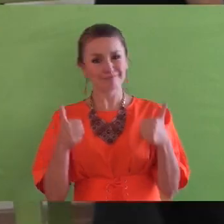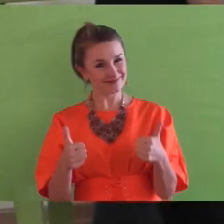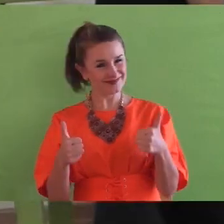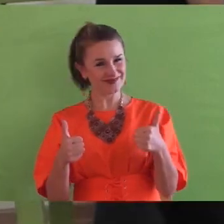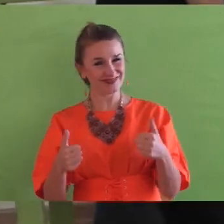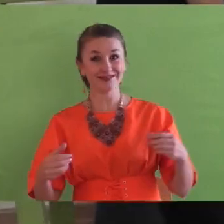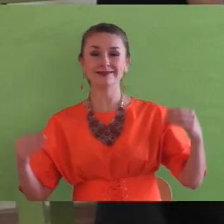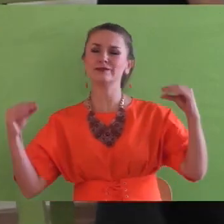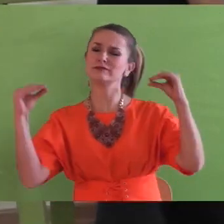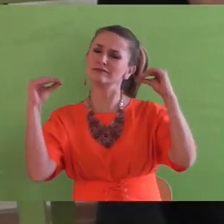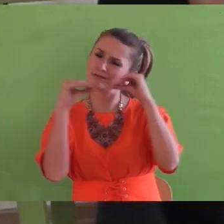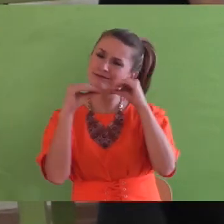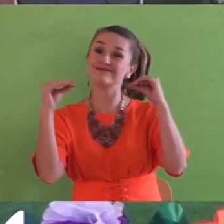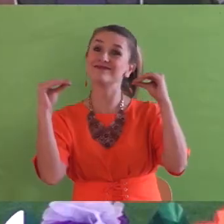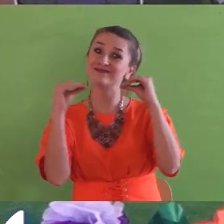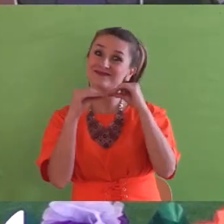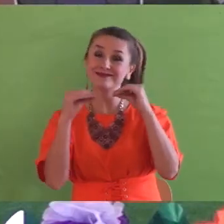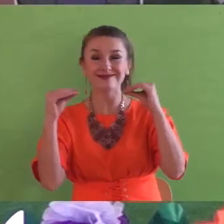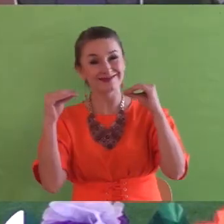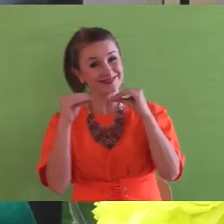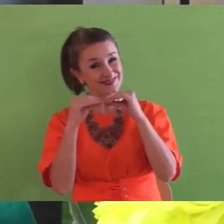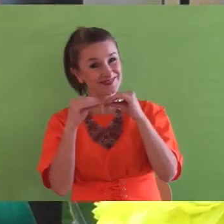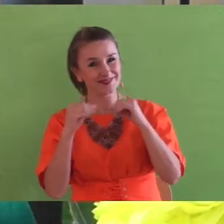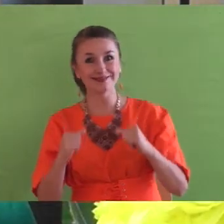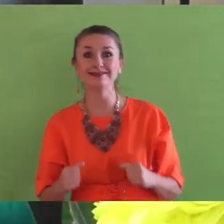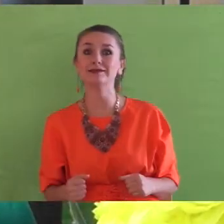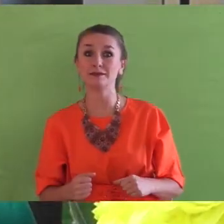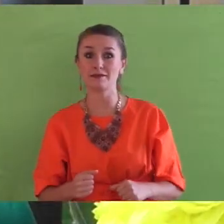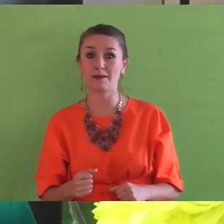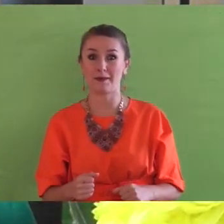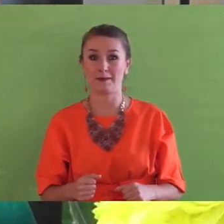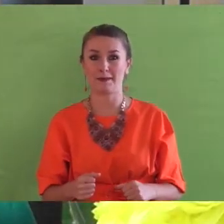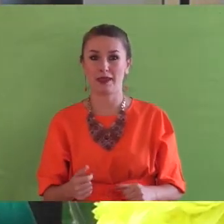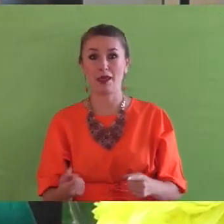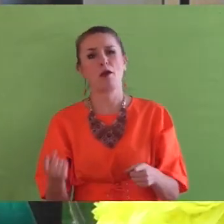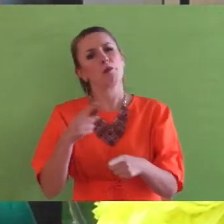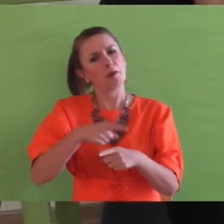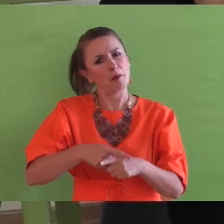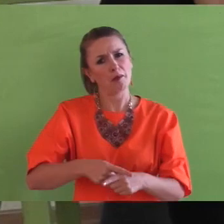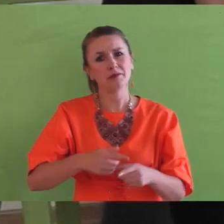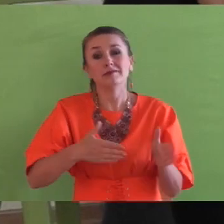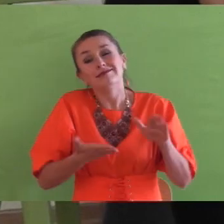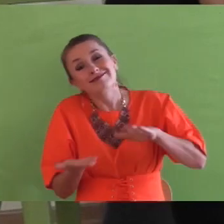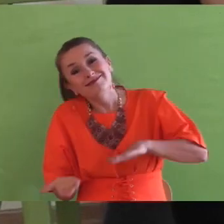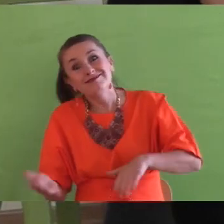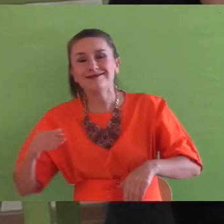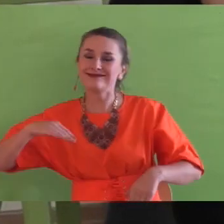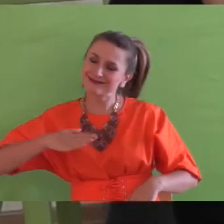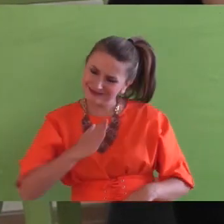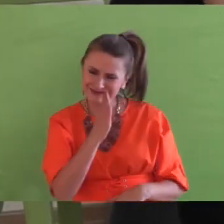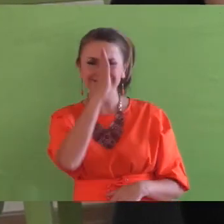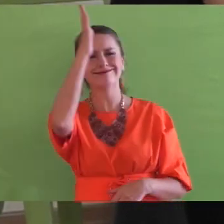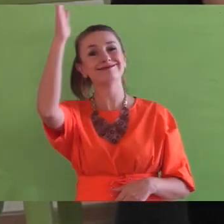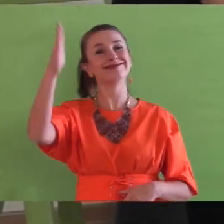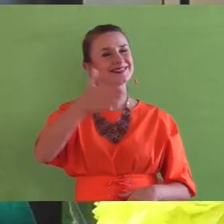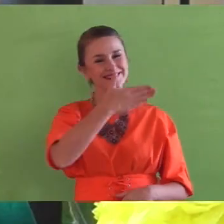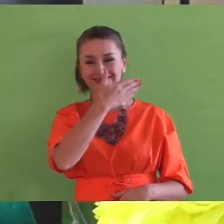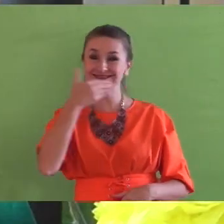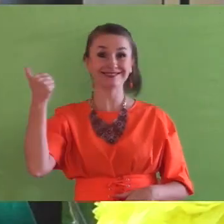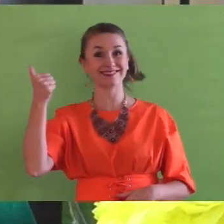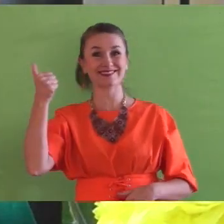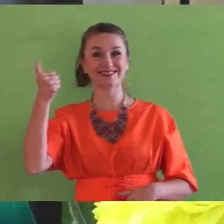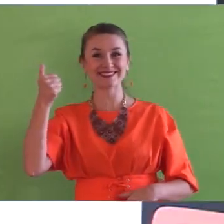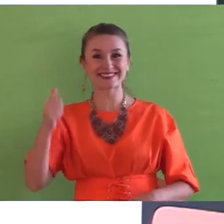mi buena educación. Por eso trato de ser siempre